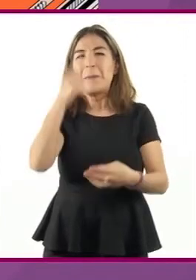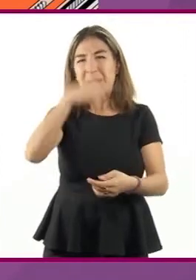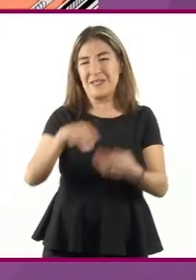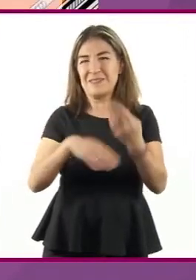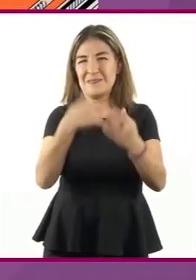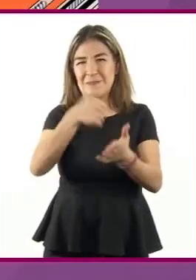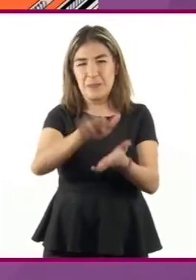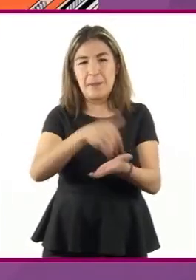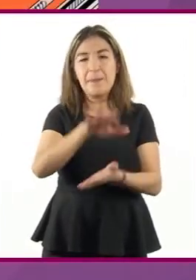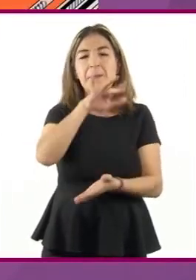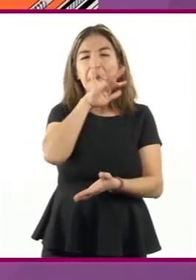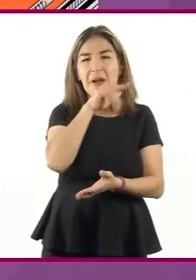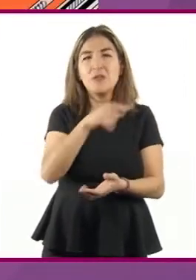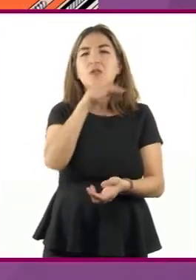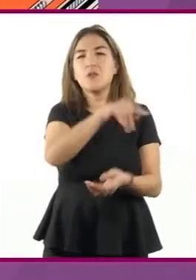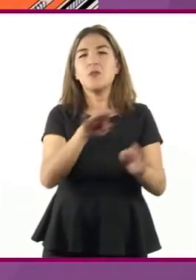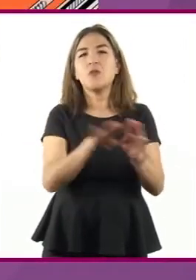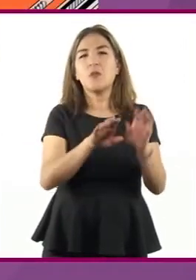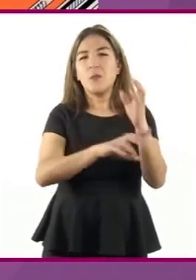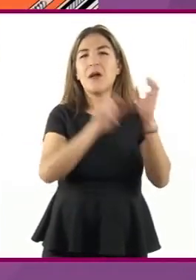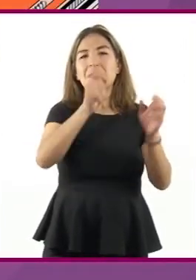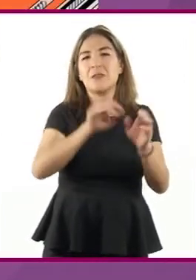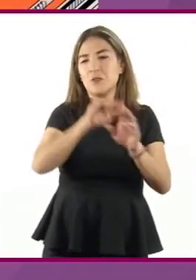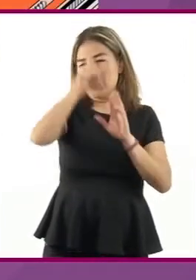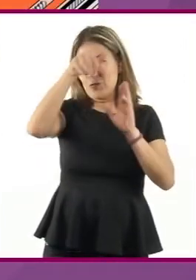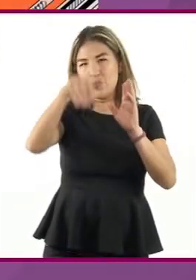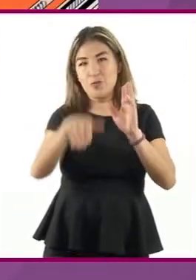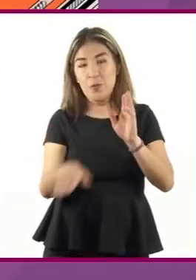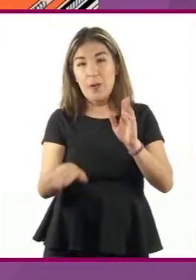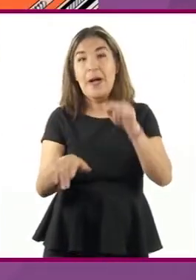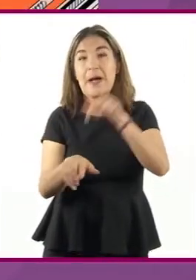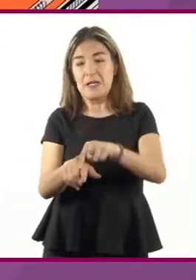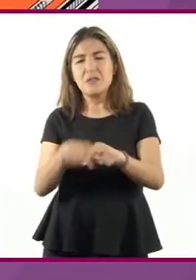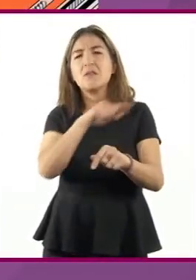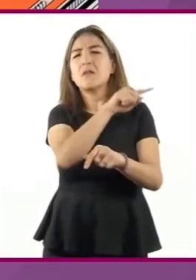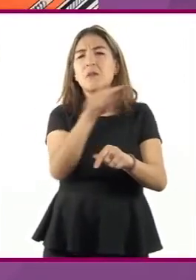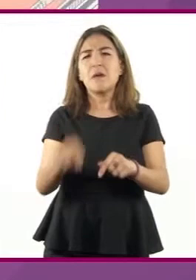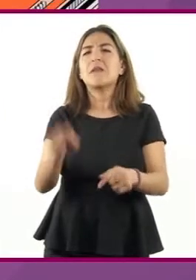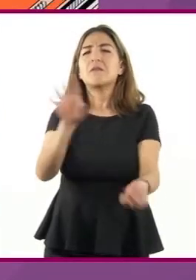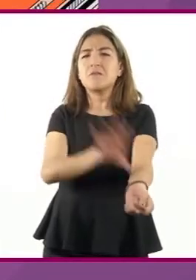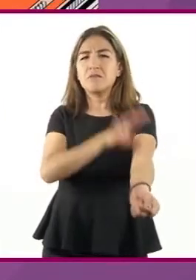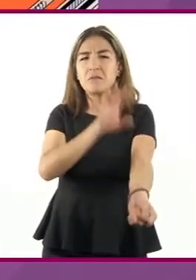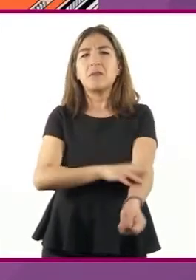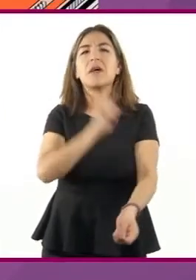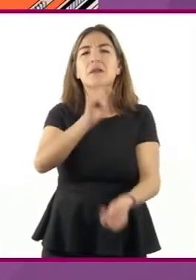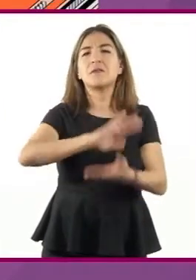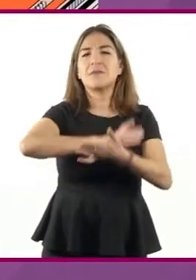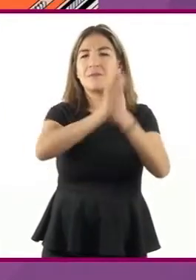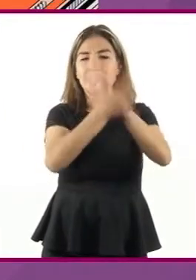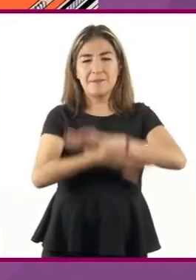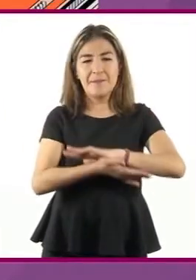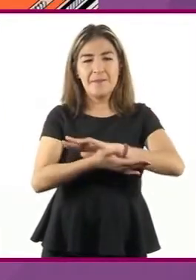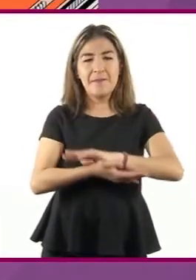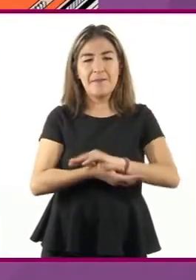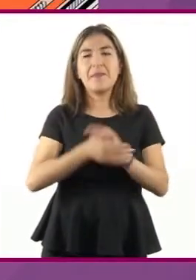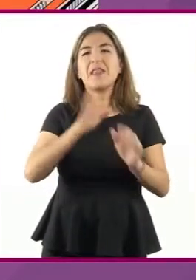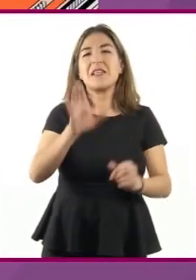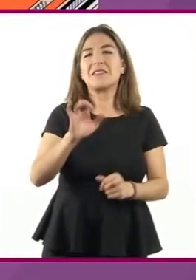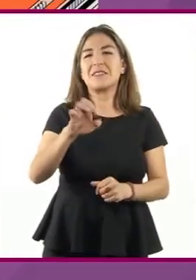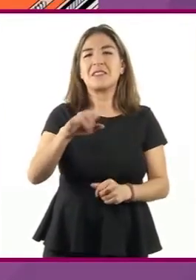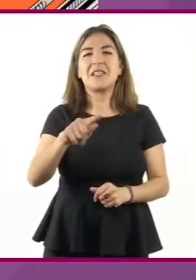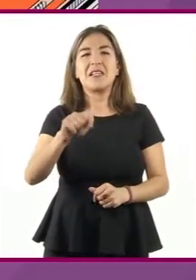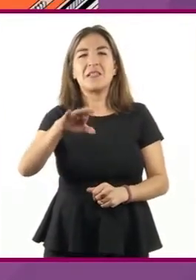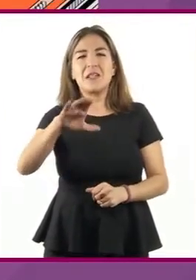por una tubería en forma de pendiente. En este trayecto, la energía potencial del agua se convierte en energía